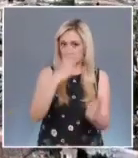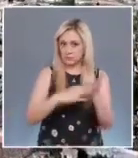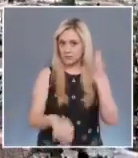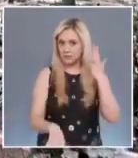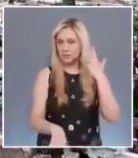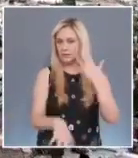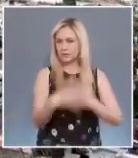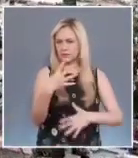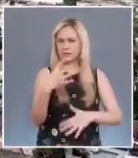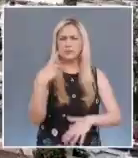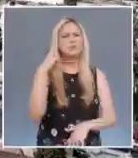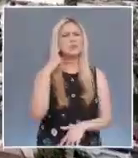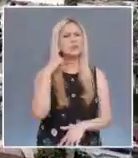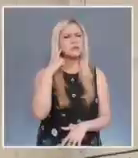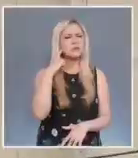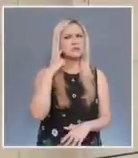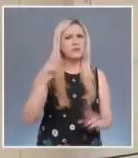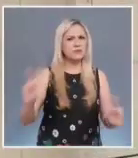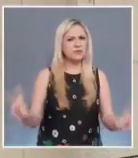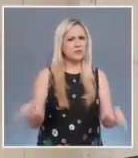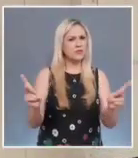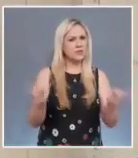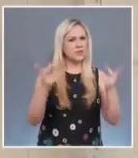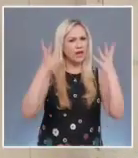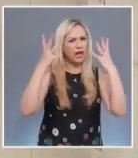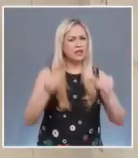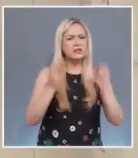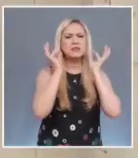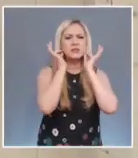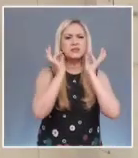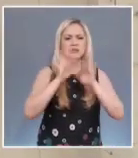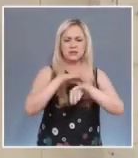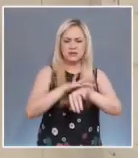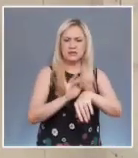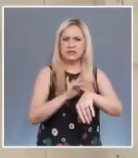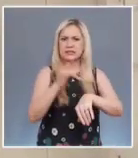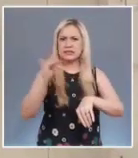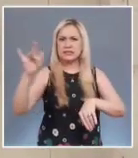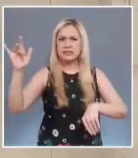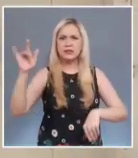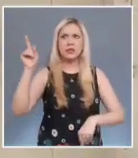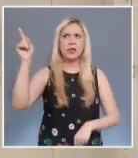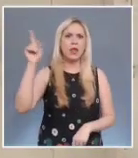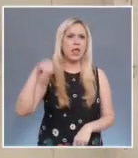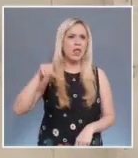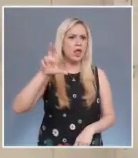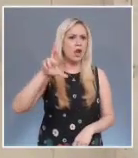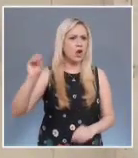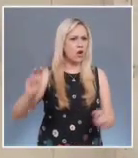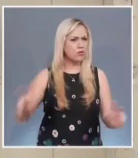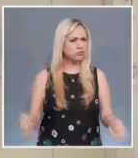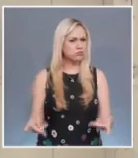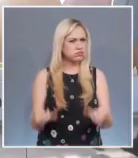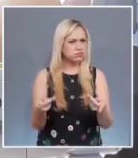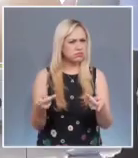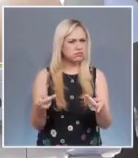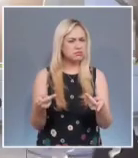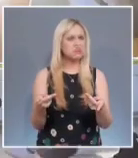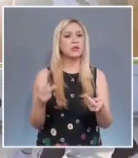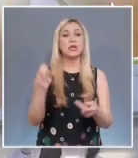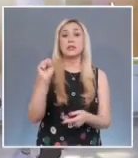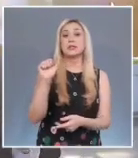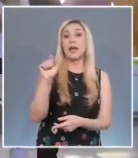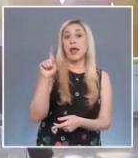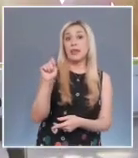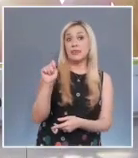irregular de joyería fina en Quintana Roo. El SAT embargó la mercancía y entregó los bienes al Ministerio Público, que los aseguró.